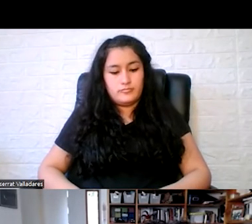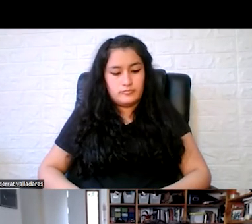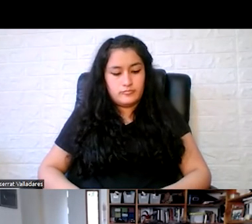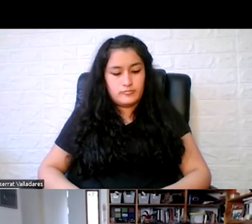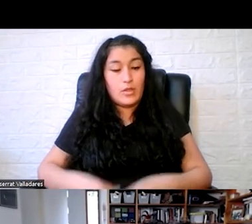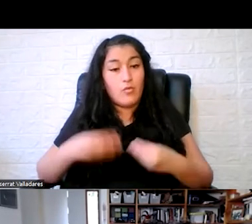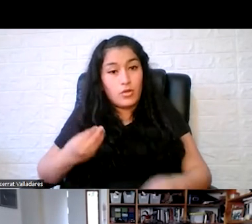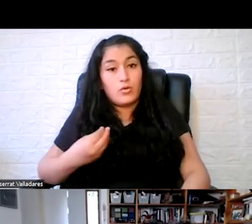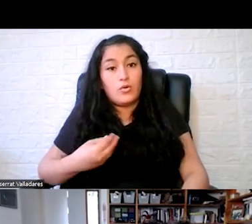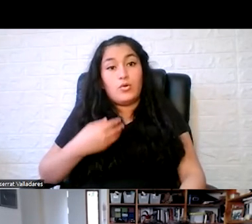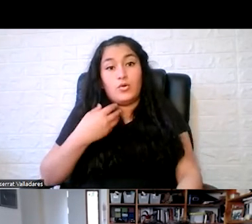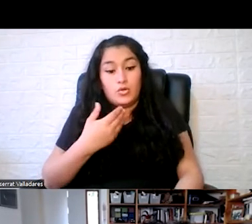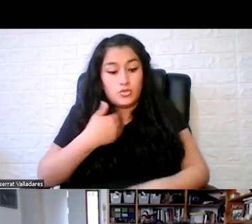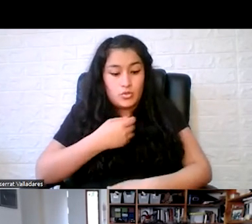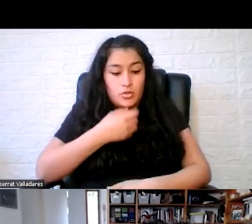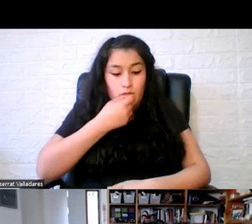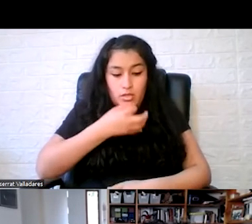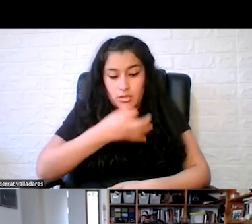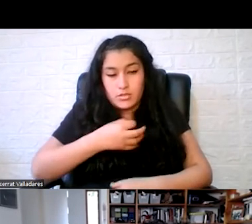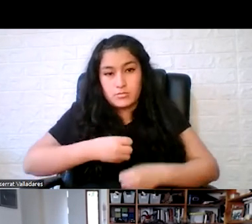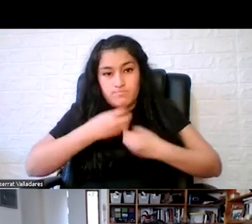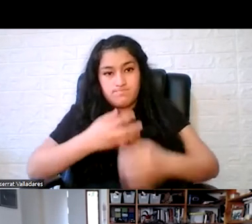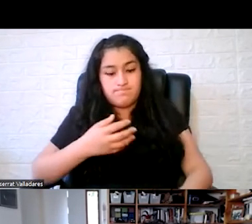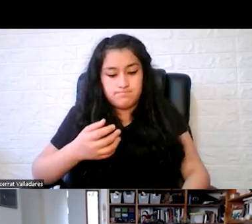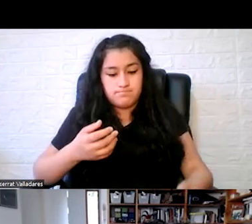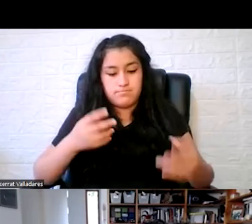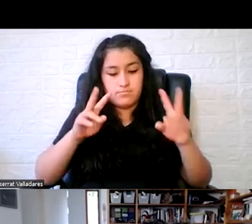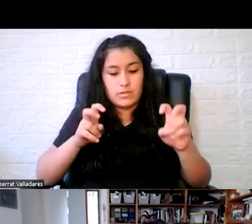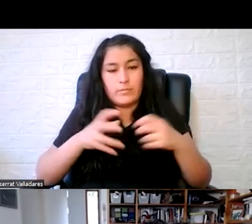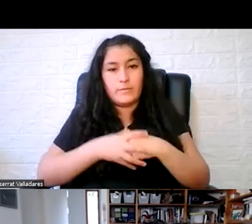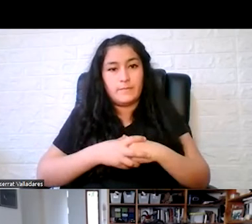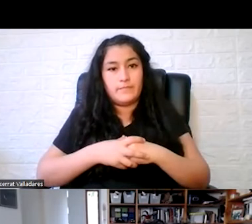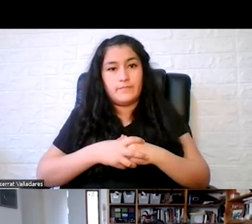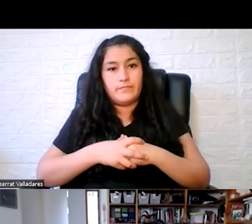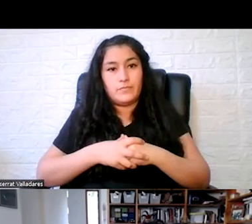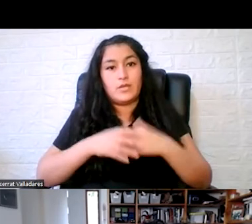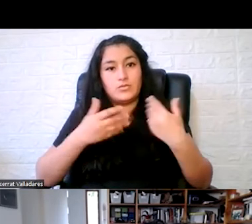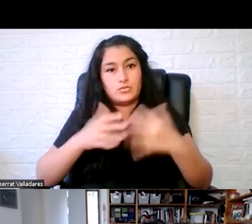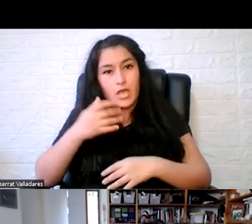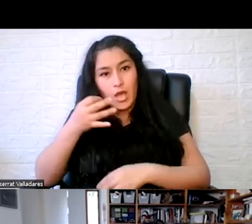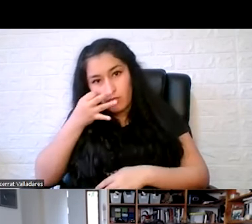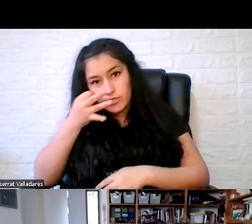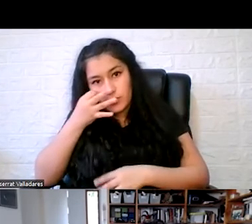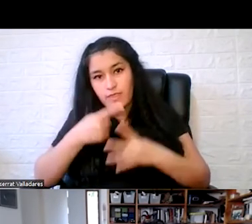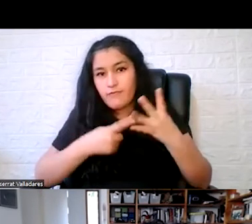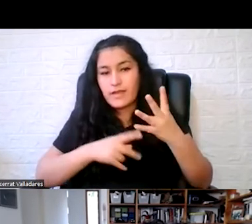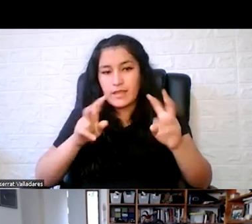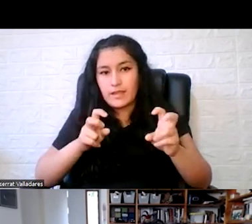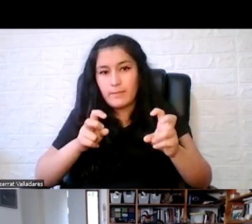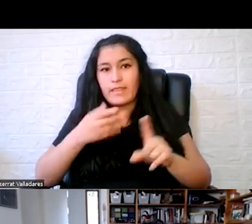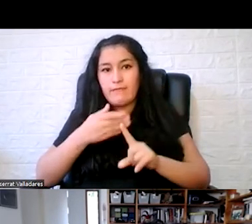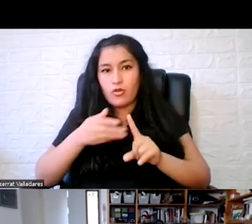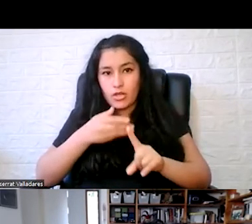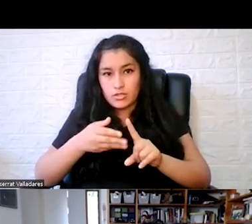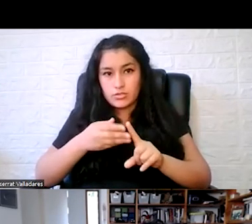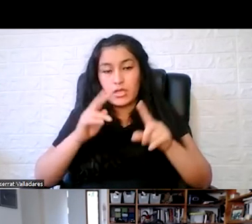Bueno, yo quisiera señalar que las formas de señalar que yo observo distintas formas de violencia, entonces la intimidación no es solo una